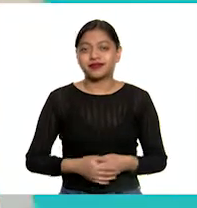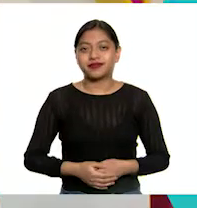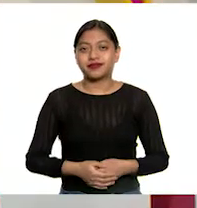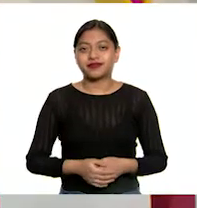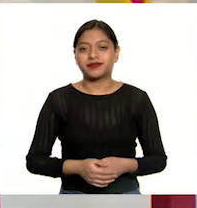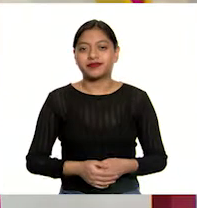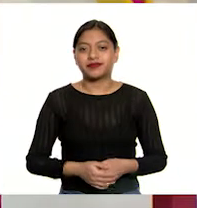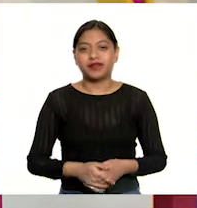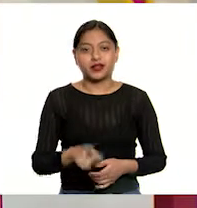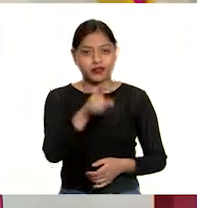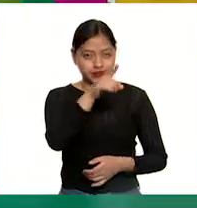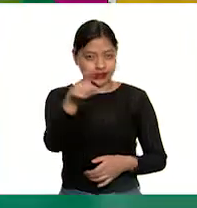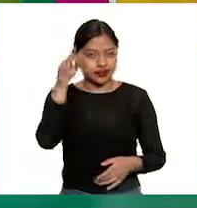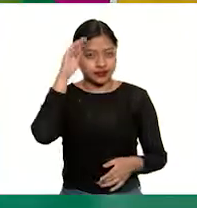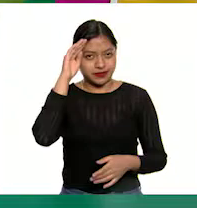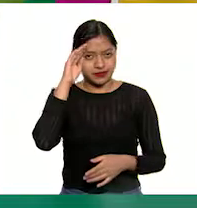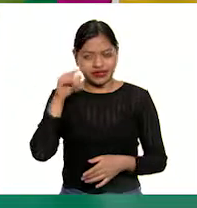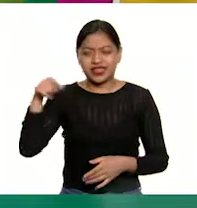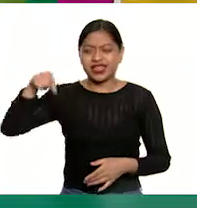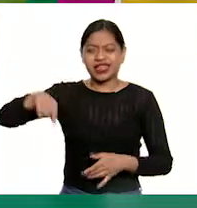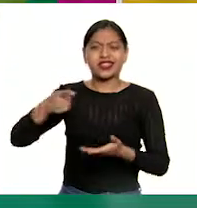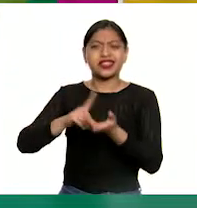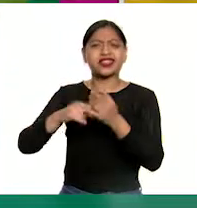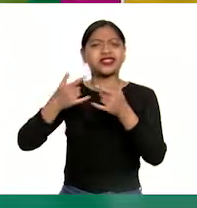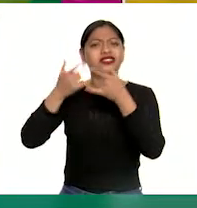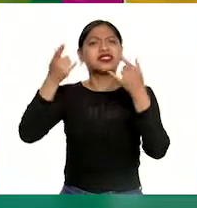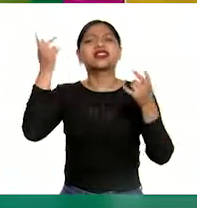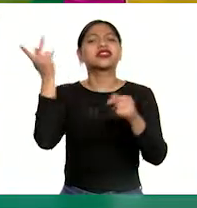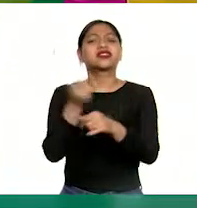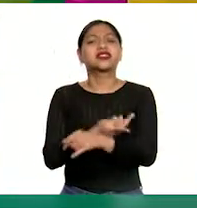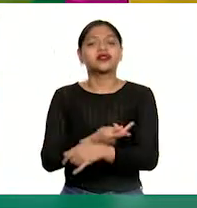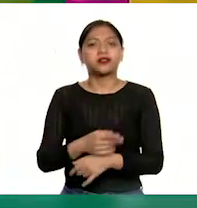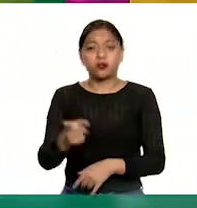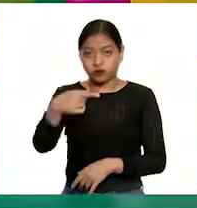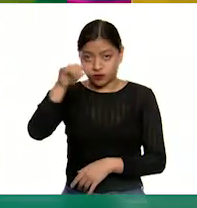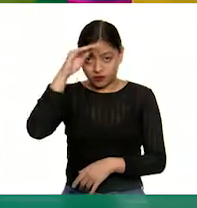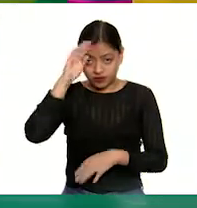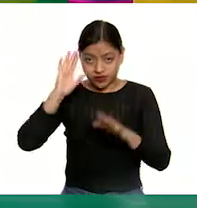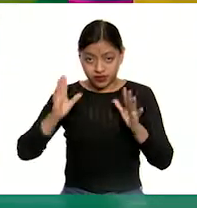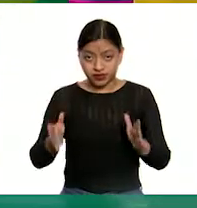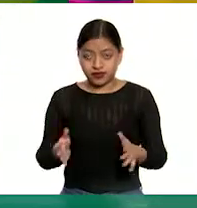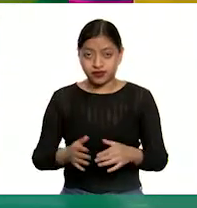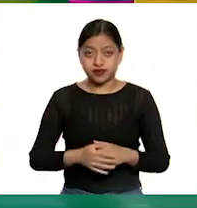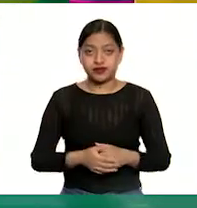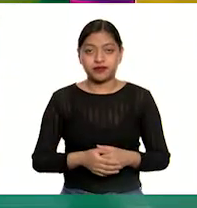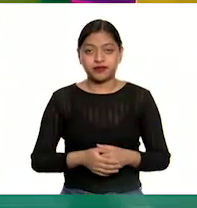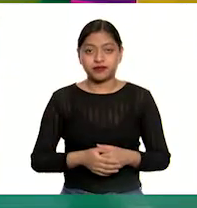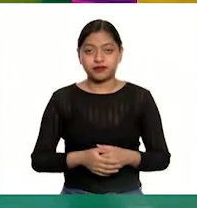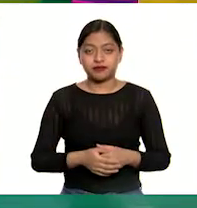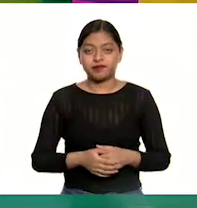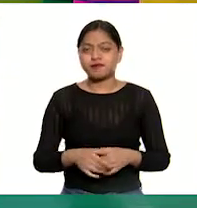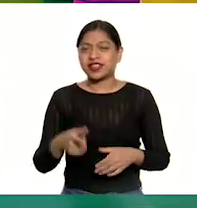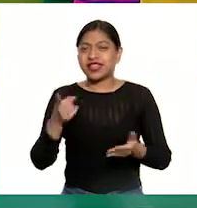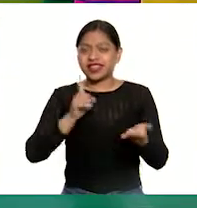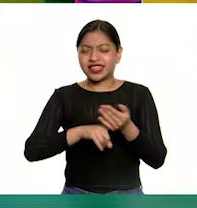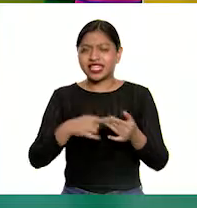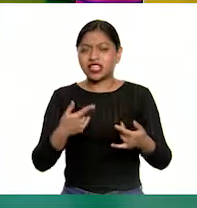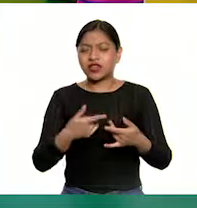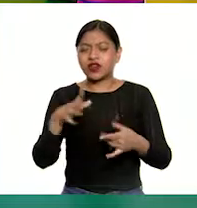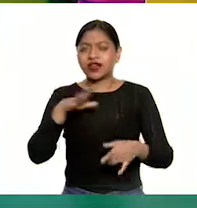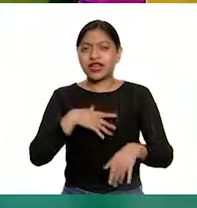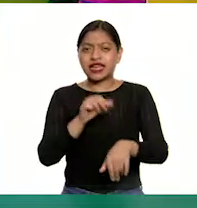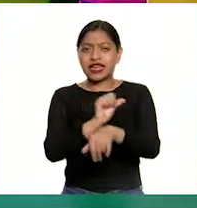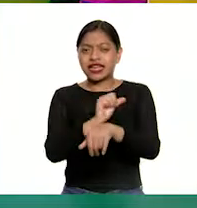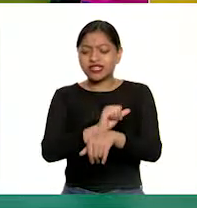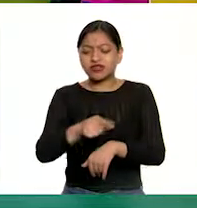ver, piensen un poquito. ¿Qué es lo que sucede en el cuento? ¿Ya lo pensaron? ¿Se acuerdan? ¿Y qué es lo que hacen los personajes? ¿Por